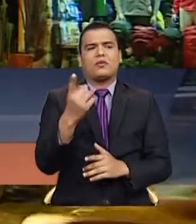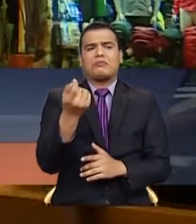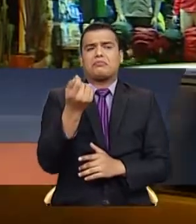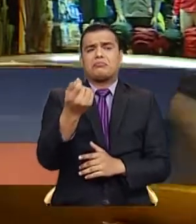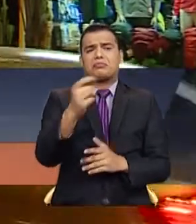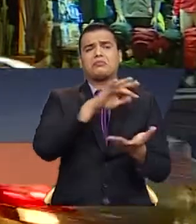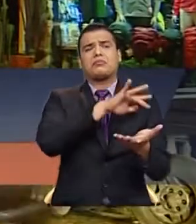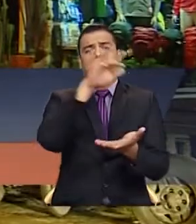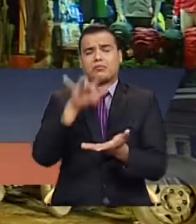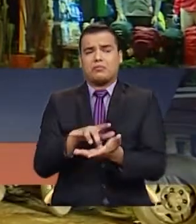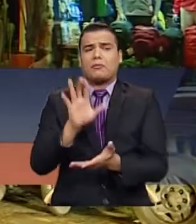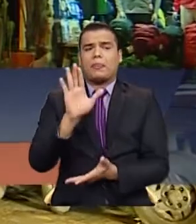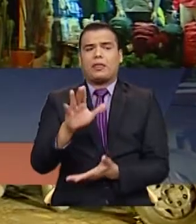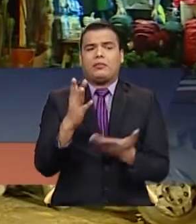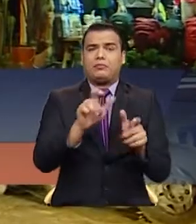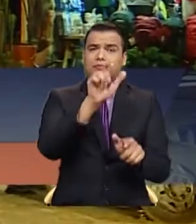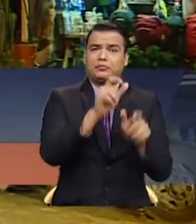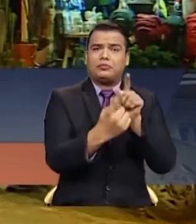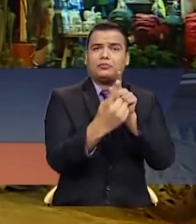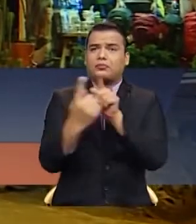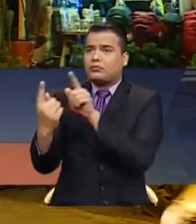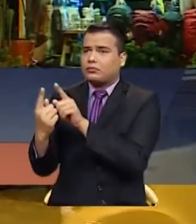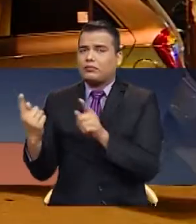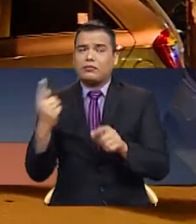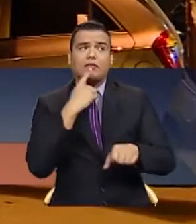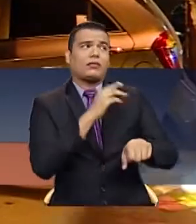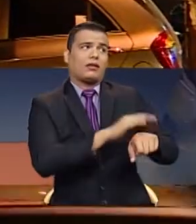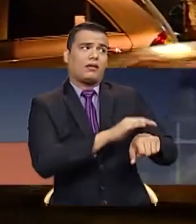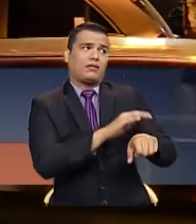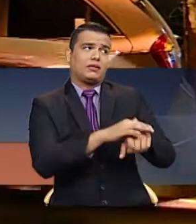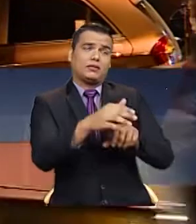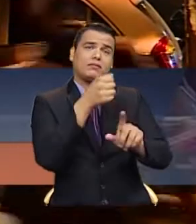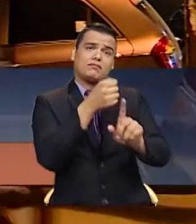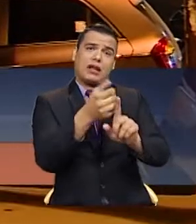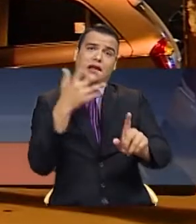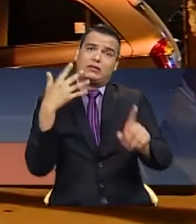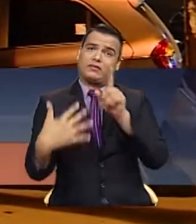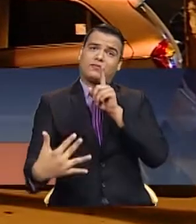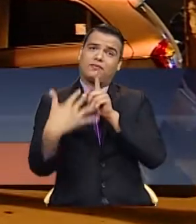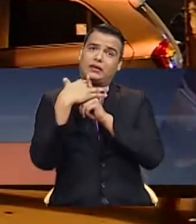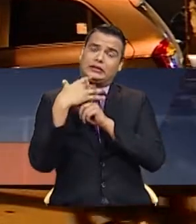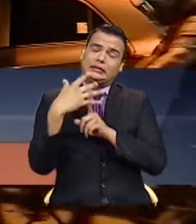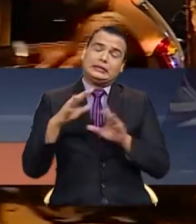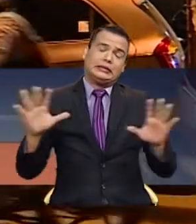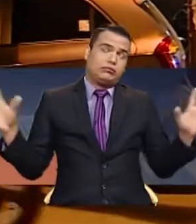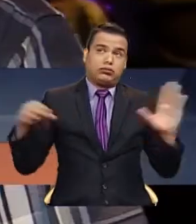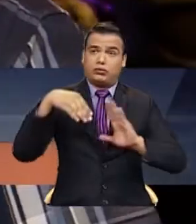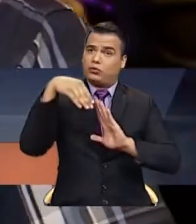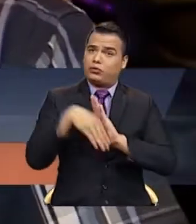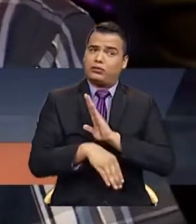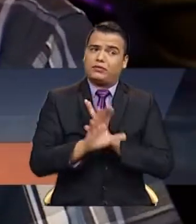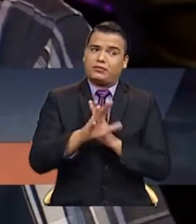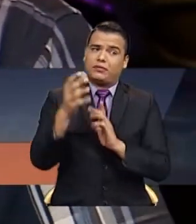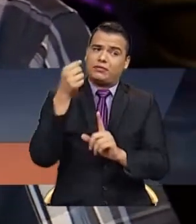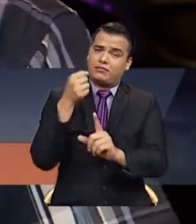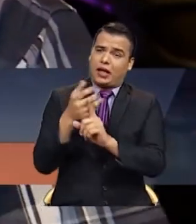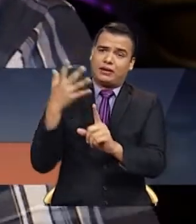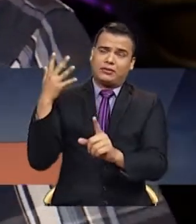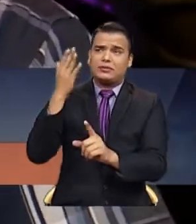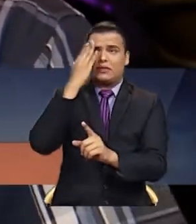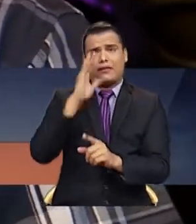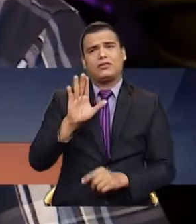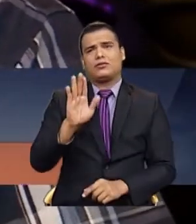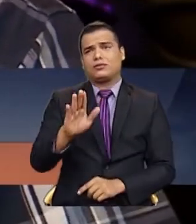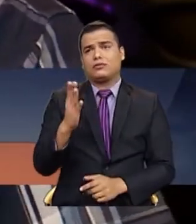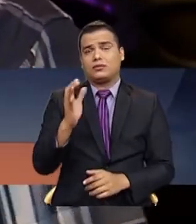poca. Hablamos con empresarios de la noche, quienes aseguran que el impacto definitivamente es negativo. El impacto es claro, creo